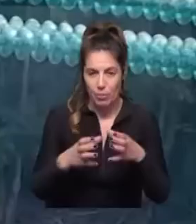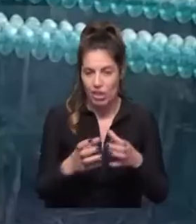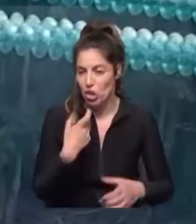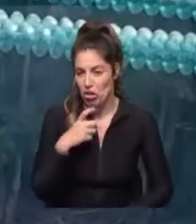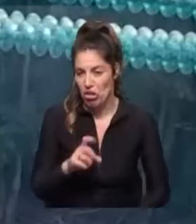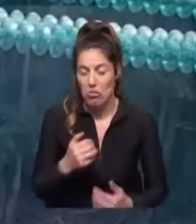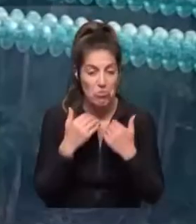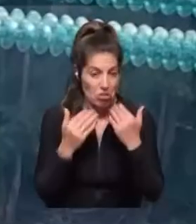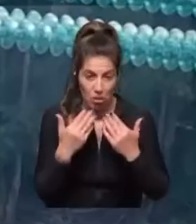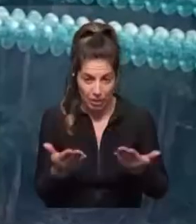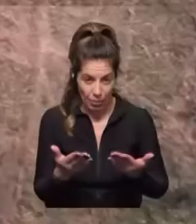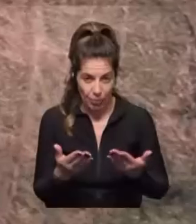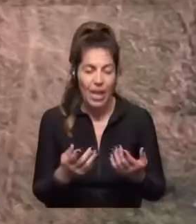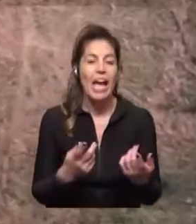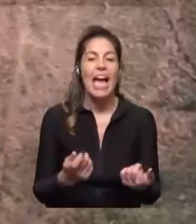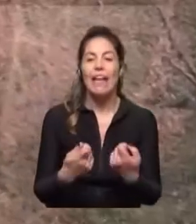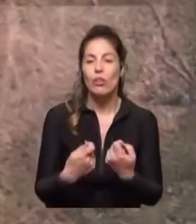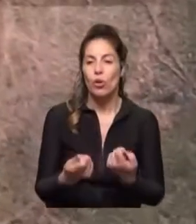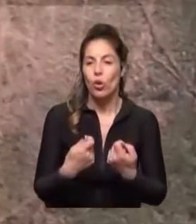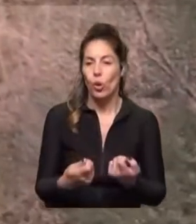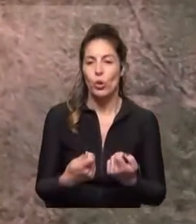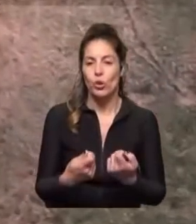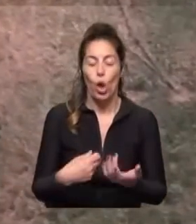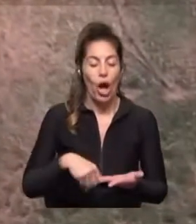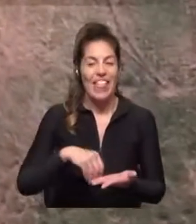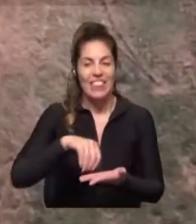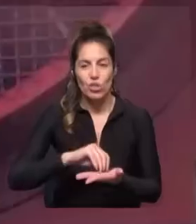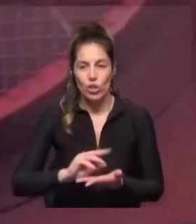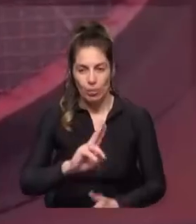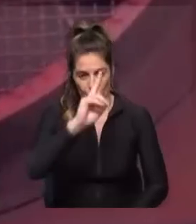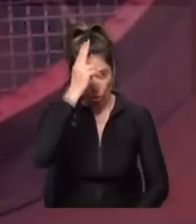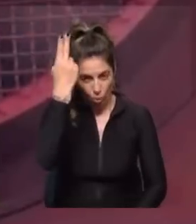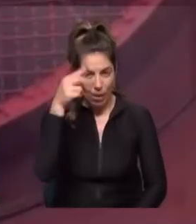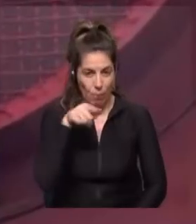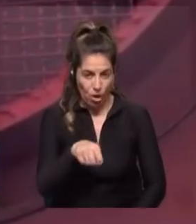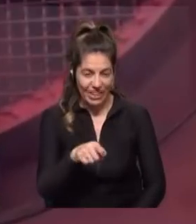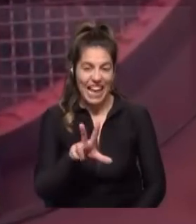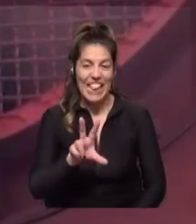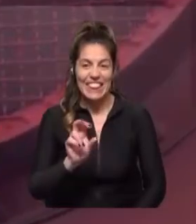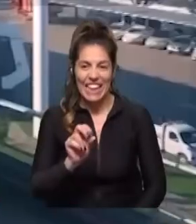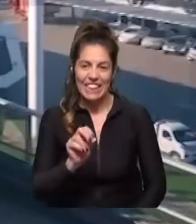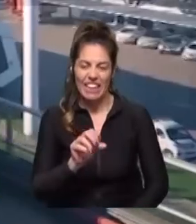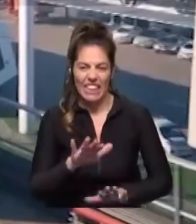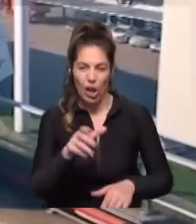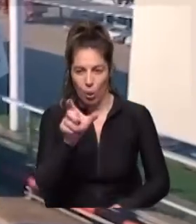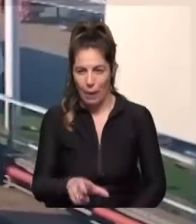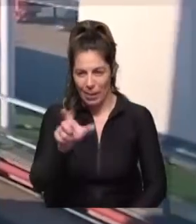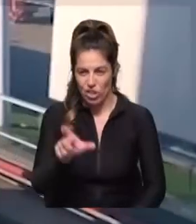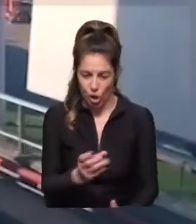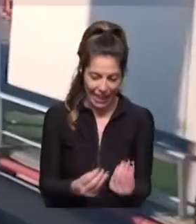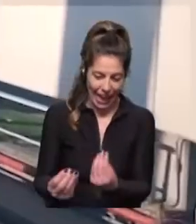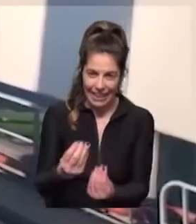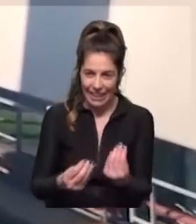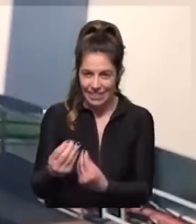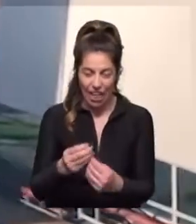el costo del costo adicional para Uruguay por por estas 30 y pico de personas que han